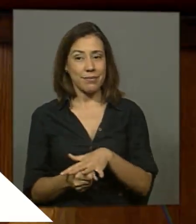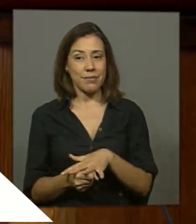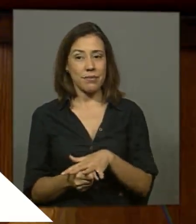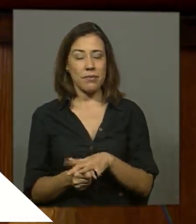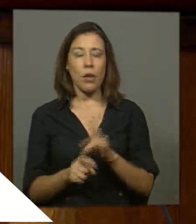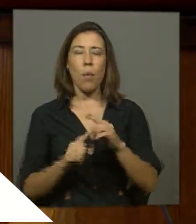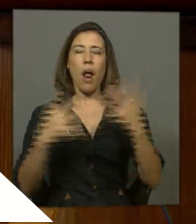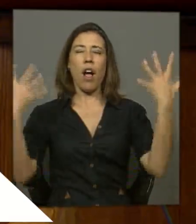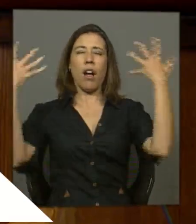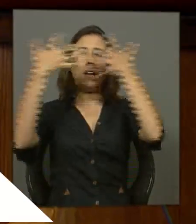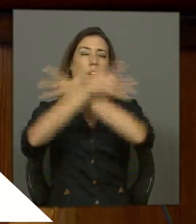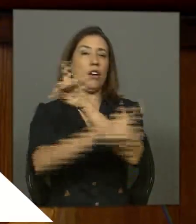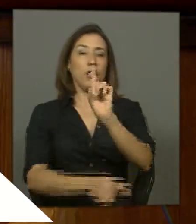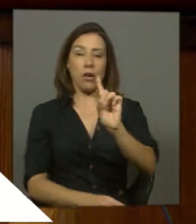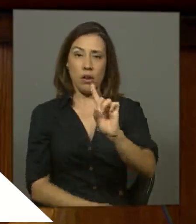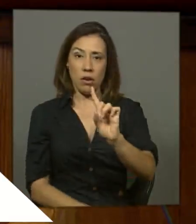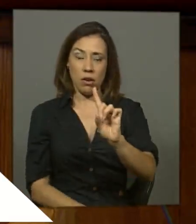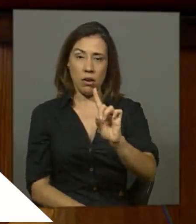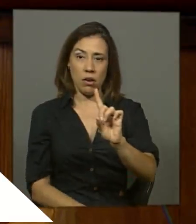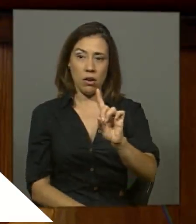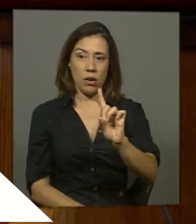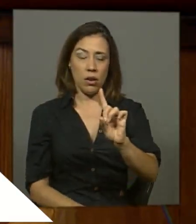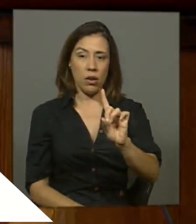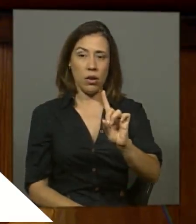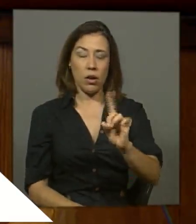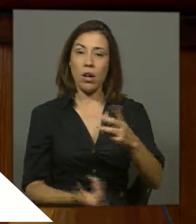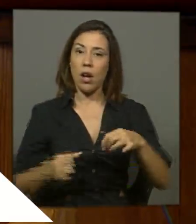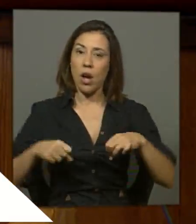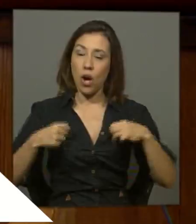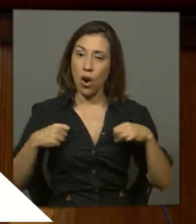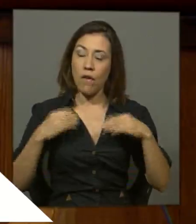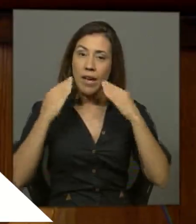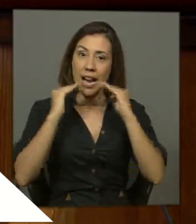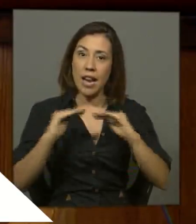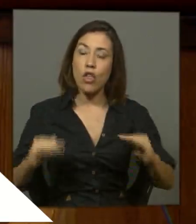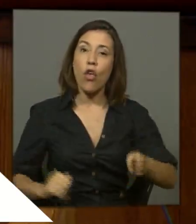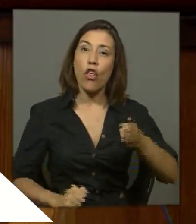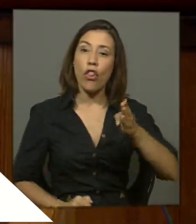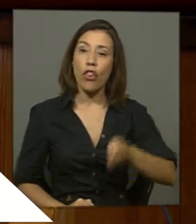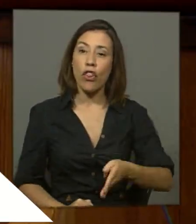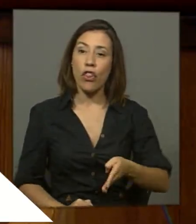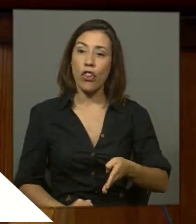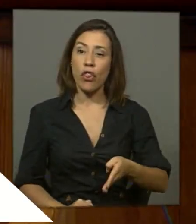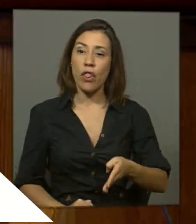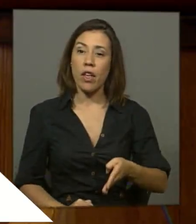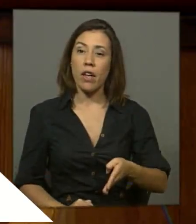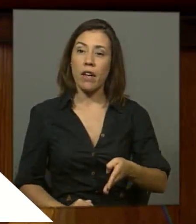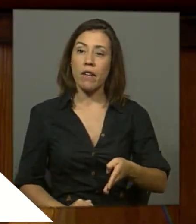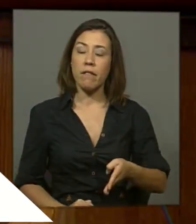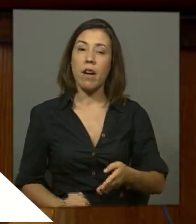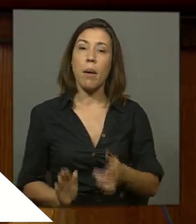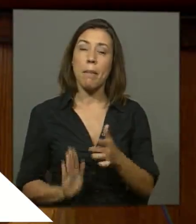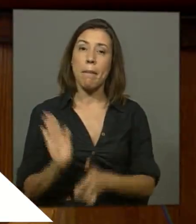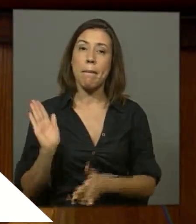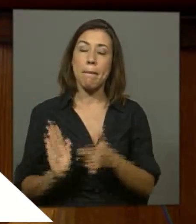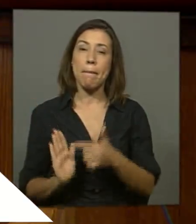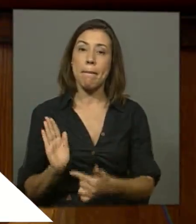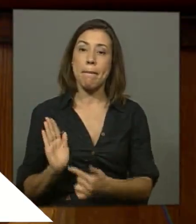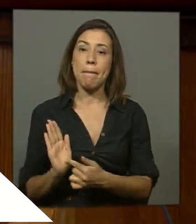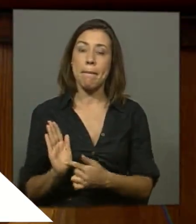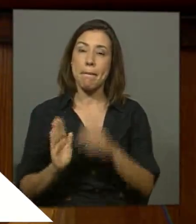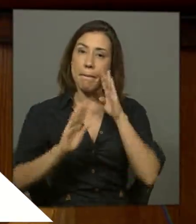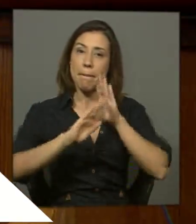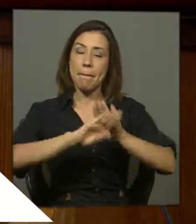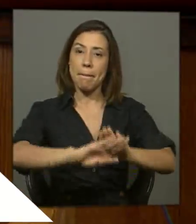debe nuar la vista también a que los jóvenes y los niños deben de deben ser objetos de una política eh